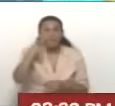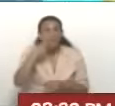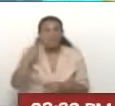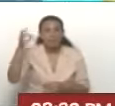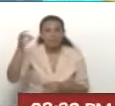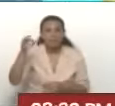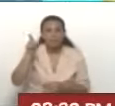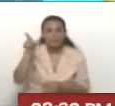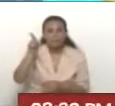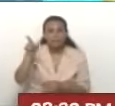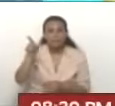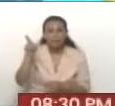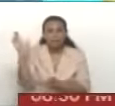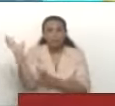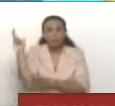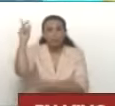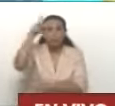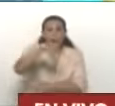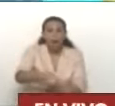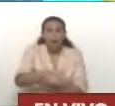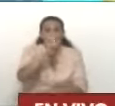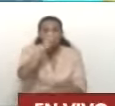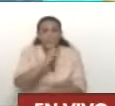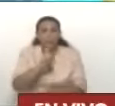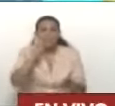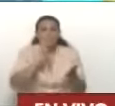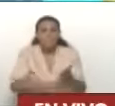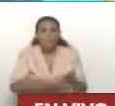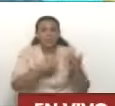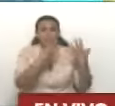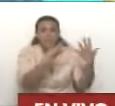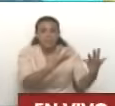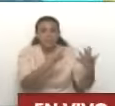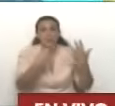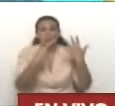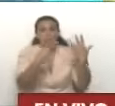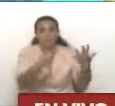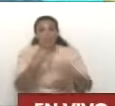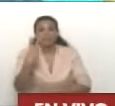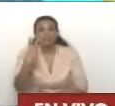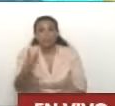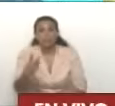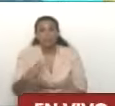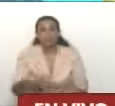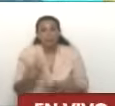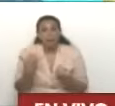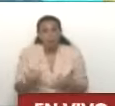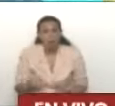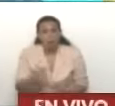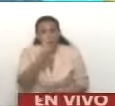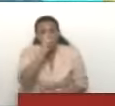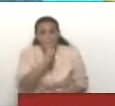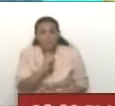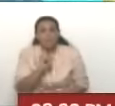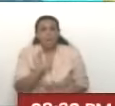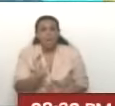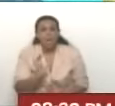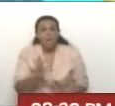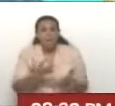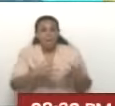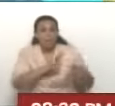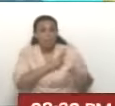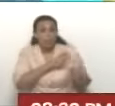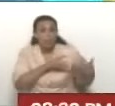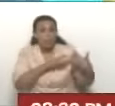Francia, y llegó a Venezuela en el año 72. Ahora es